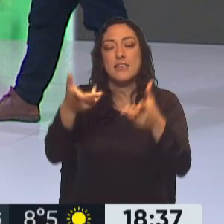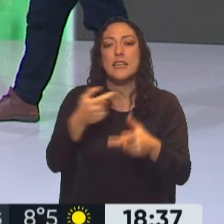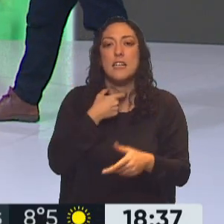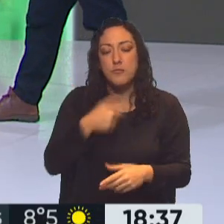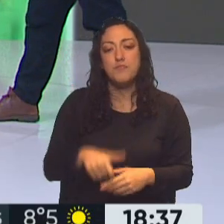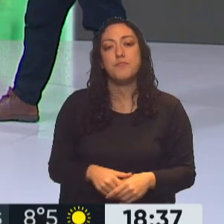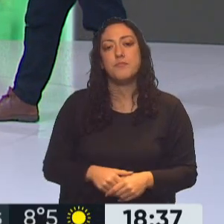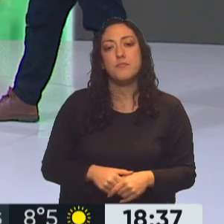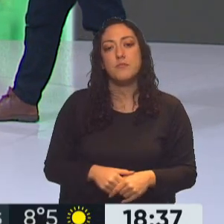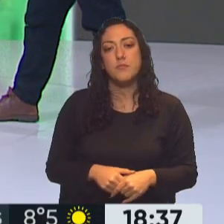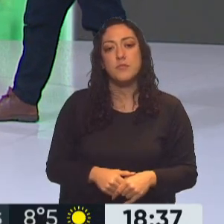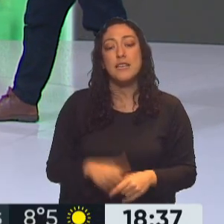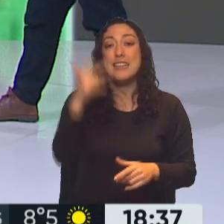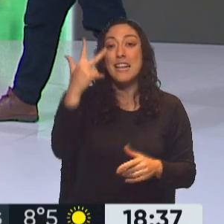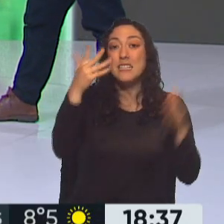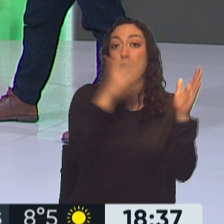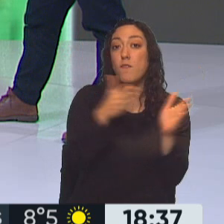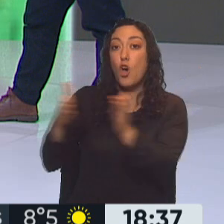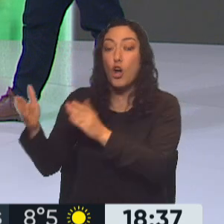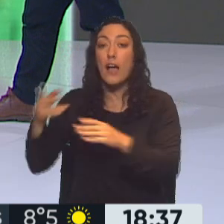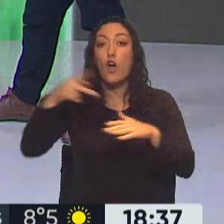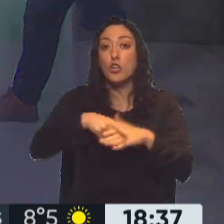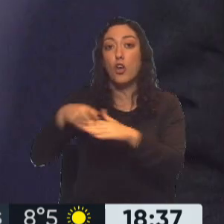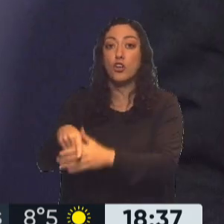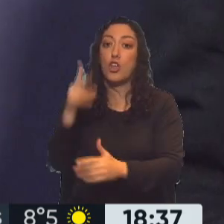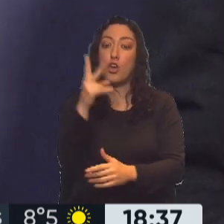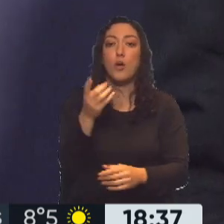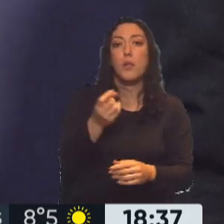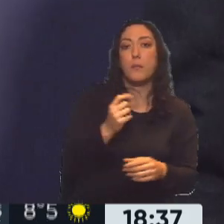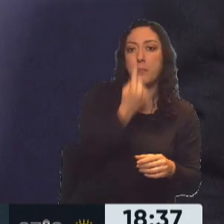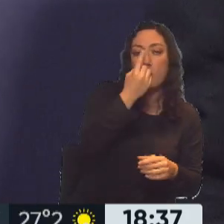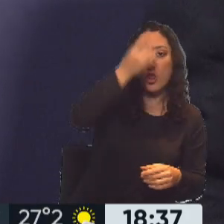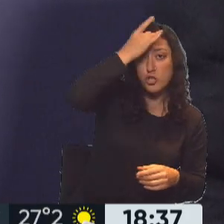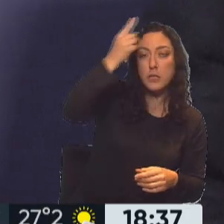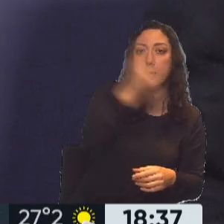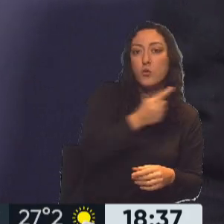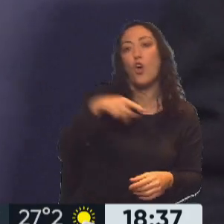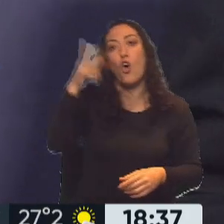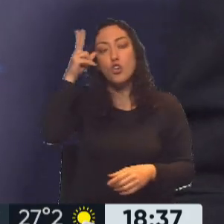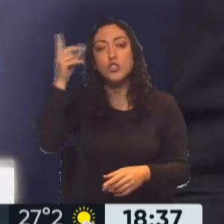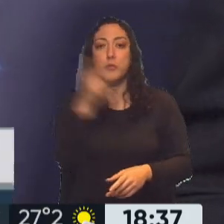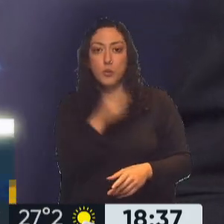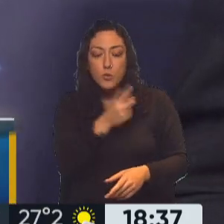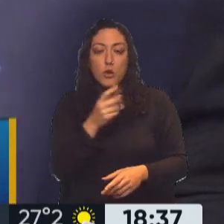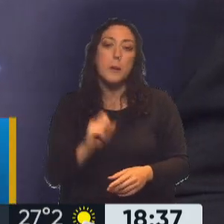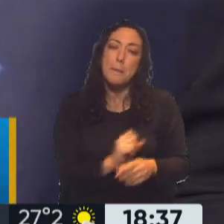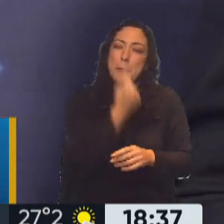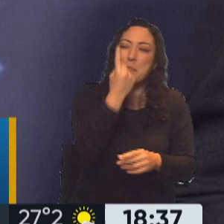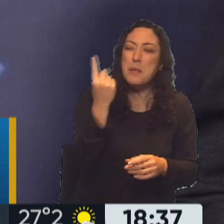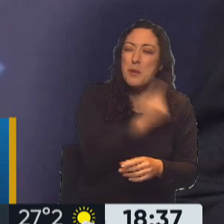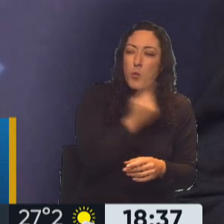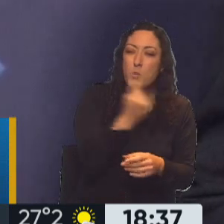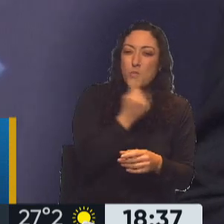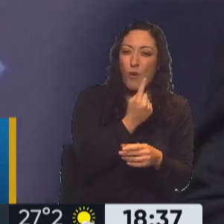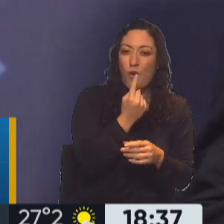cerrar, va a haber 3 bloques con 2 cortes, el primero de 12 minutos, el otro de 8. El primer minuto lo va a